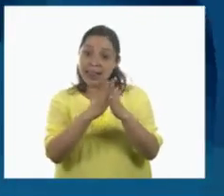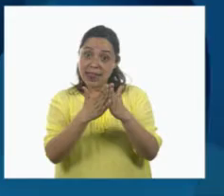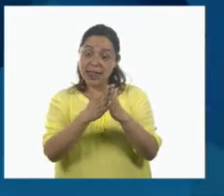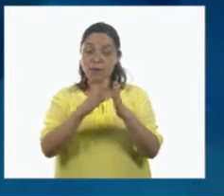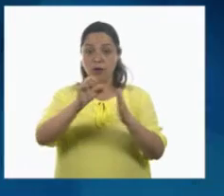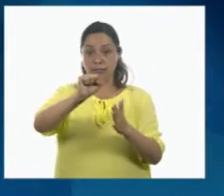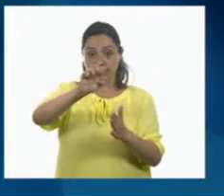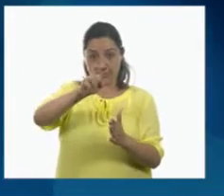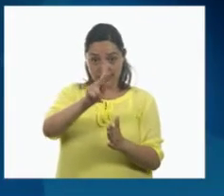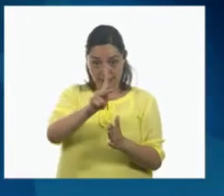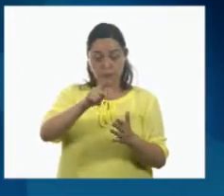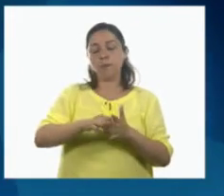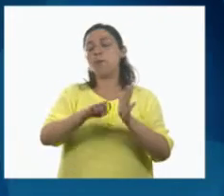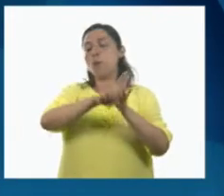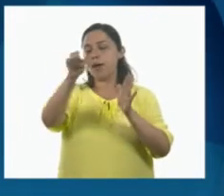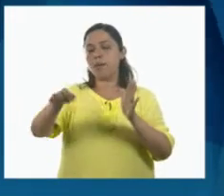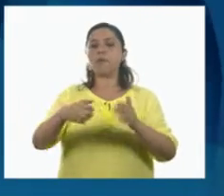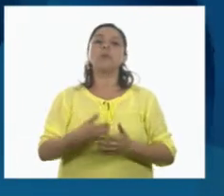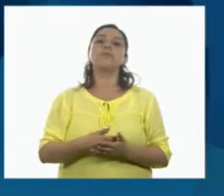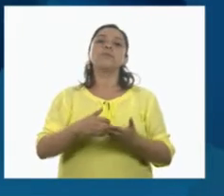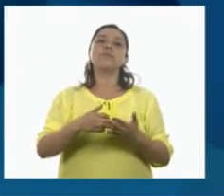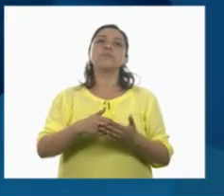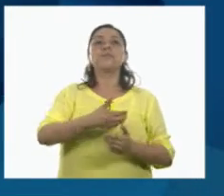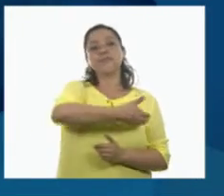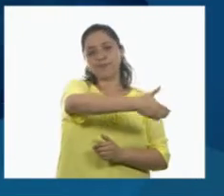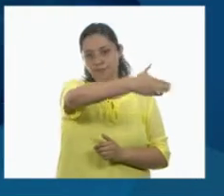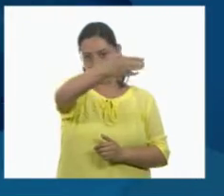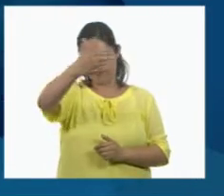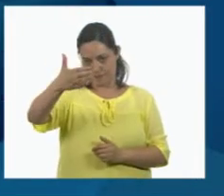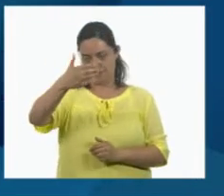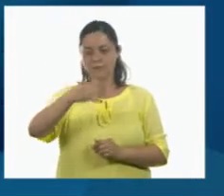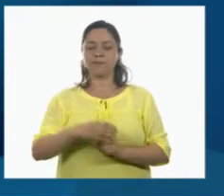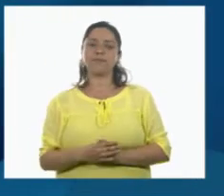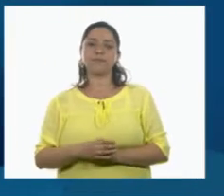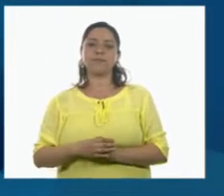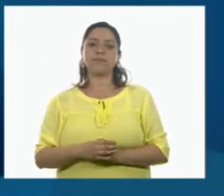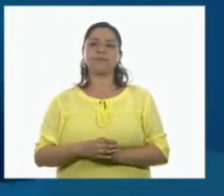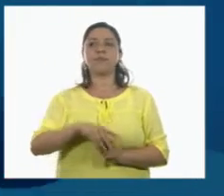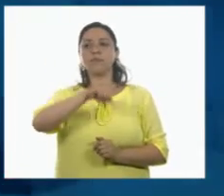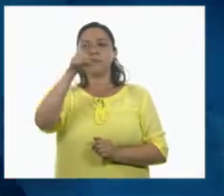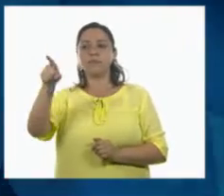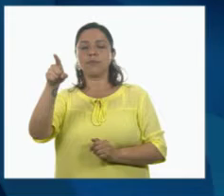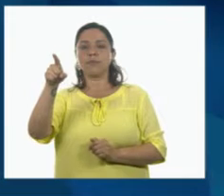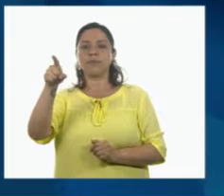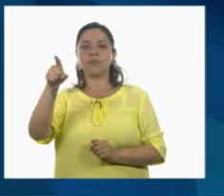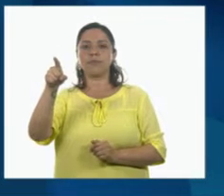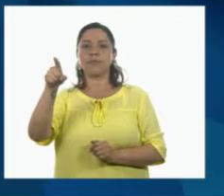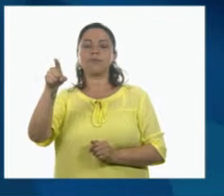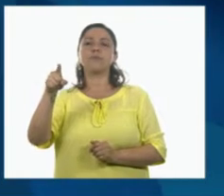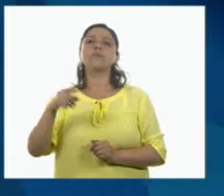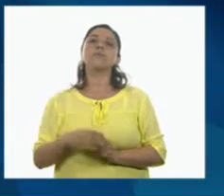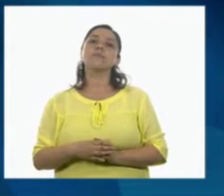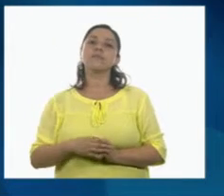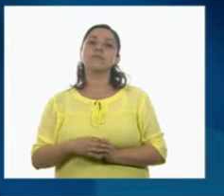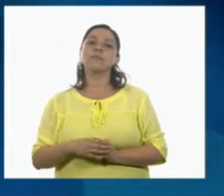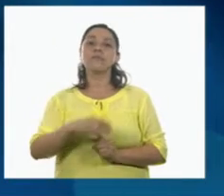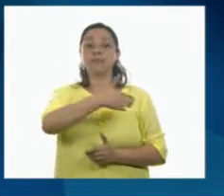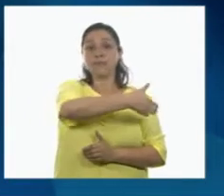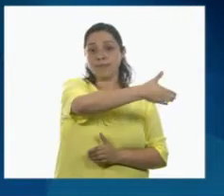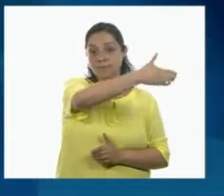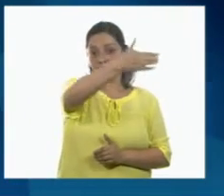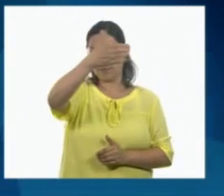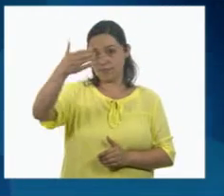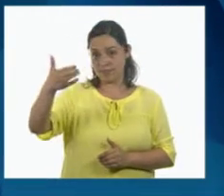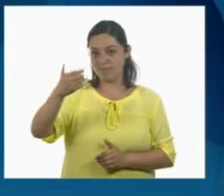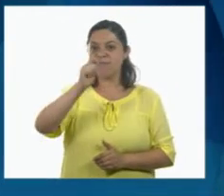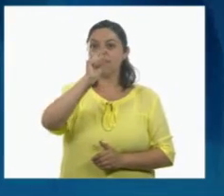Por ejemplo, en el campo, y acá te voy a poner ciudad. En el campo, por ejemplo, se